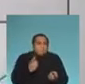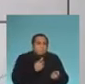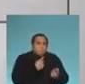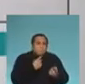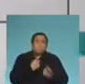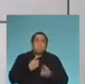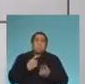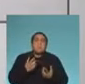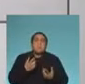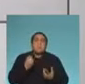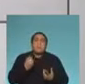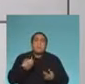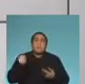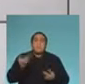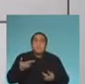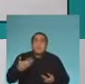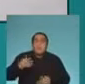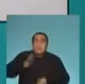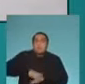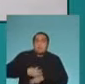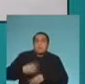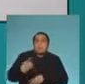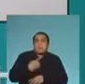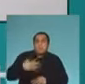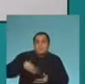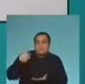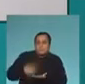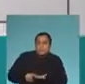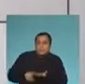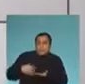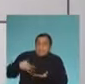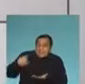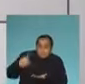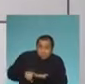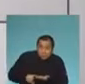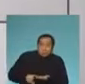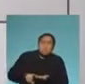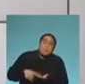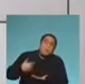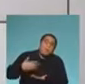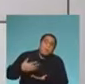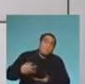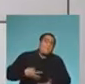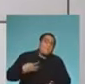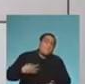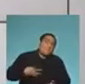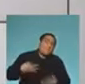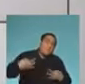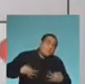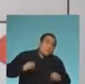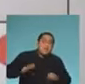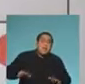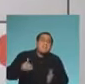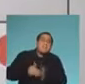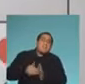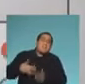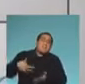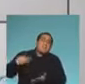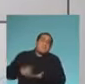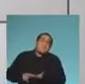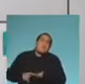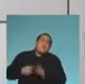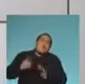hacernos responsables de las decisiones individuales que impactan en nuestra vida definitivamente. Más allá de todos los demás consejos y